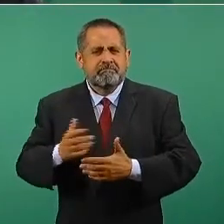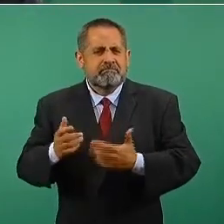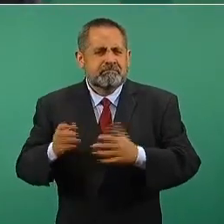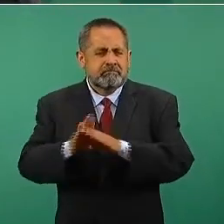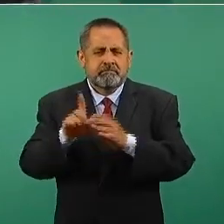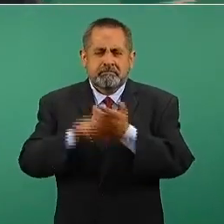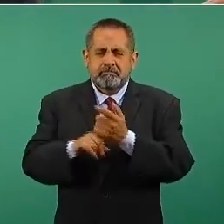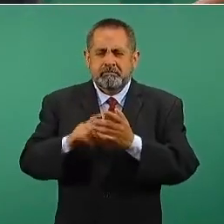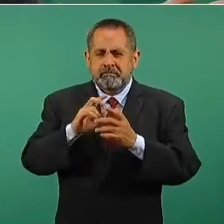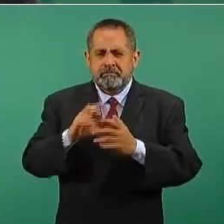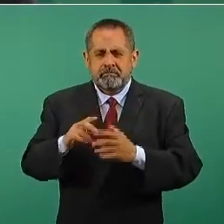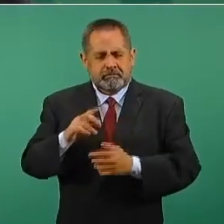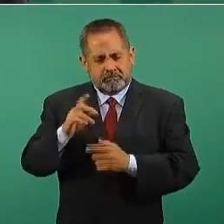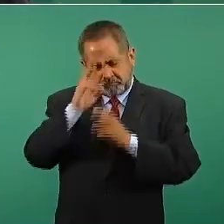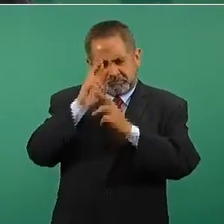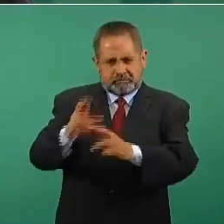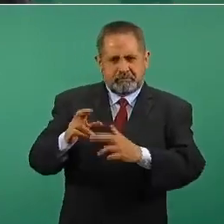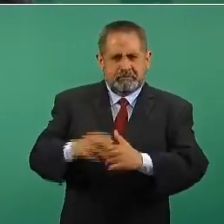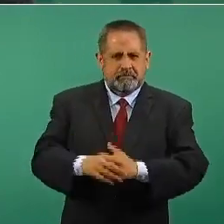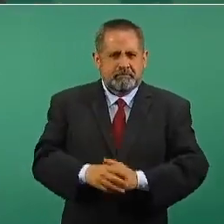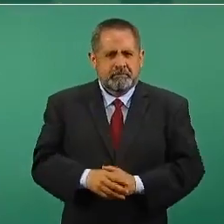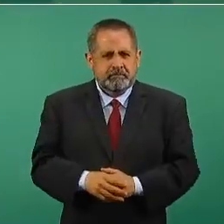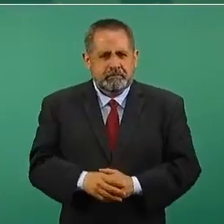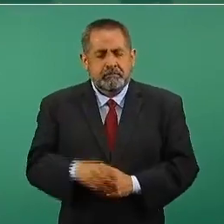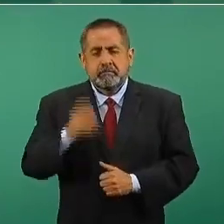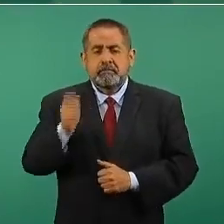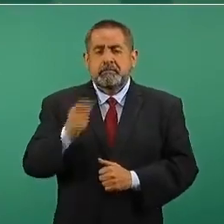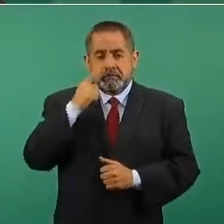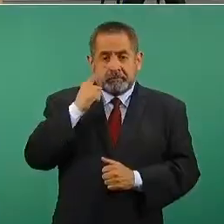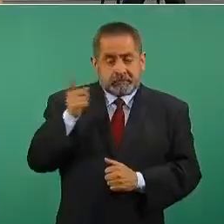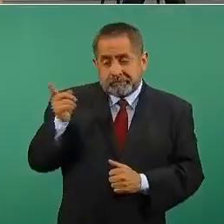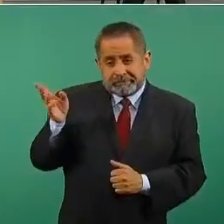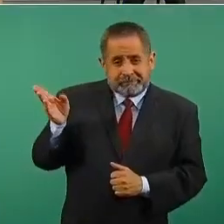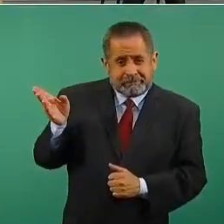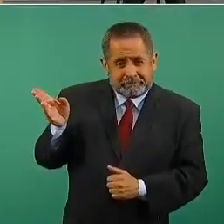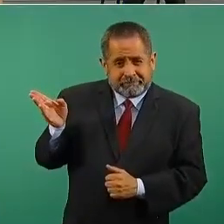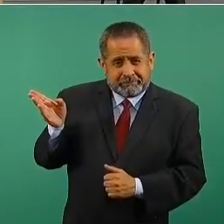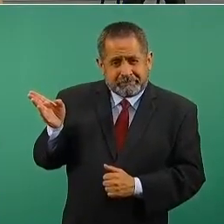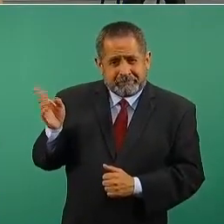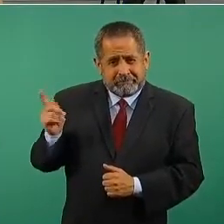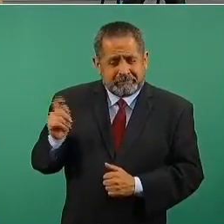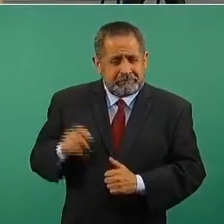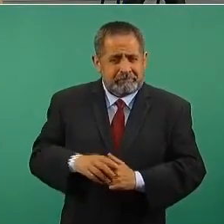respuesta? Todo nuestro respeto. Incluso